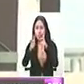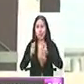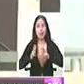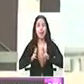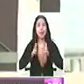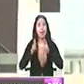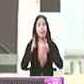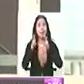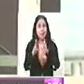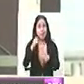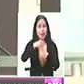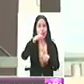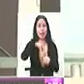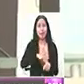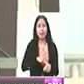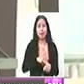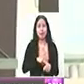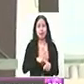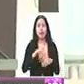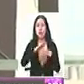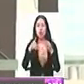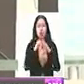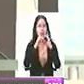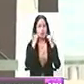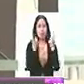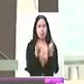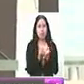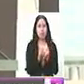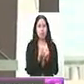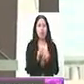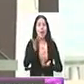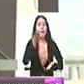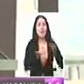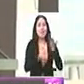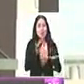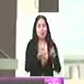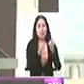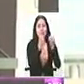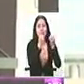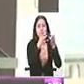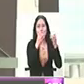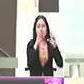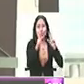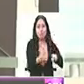de ítems en todos los departamentos del país para la atención de